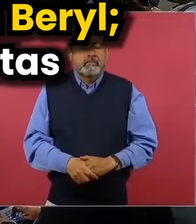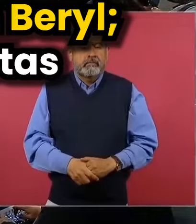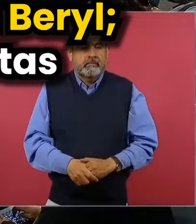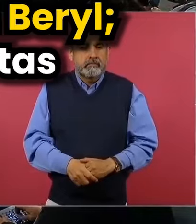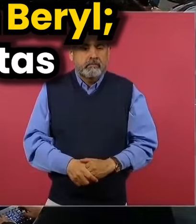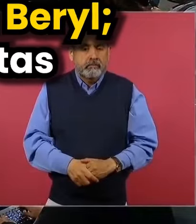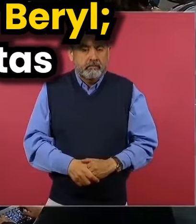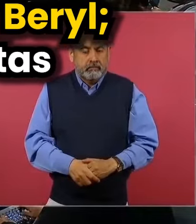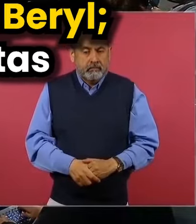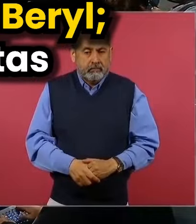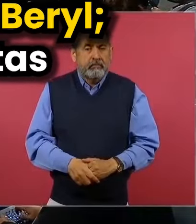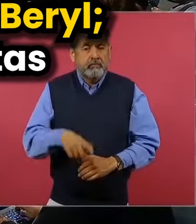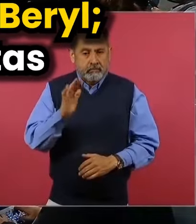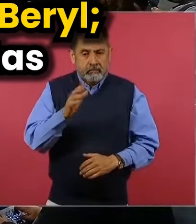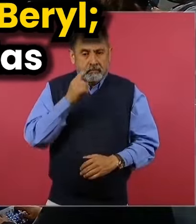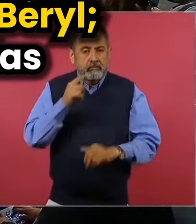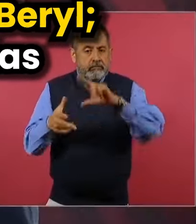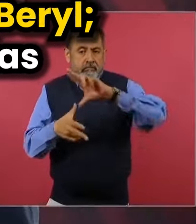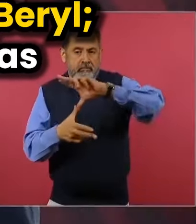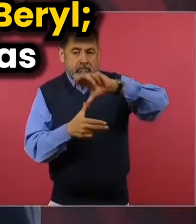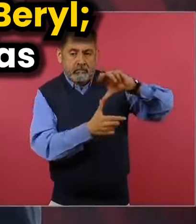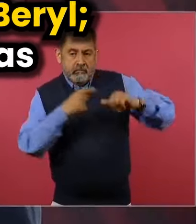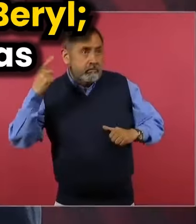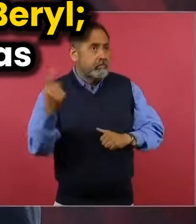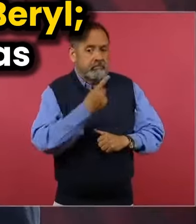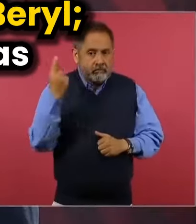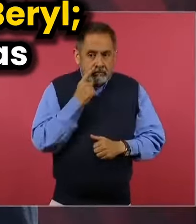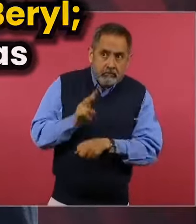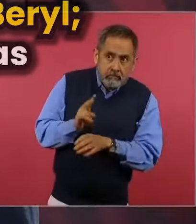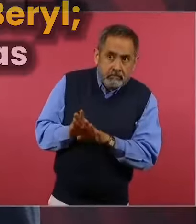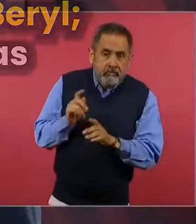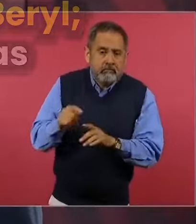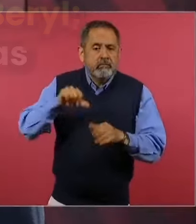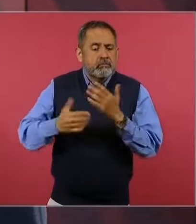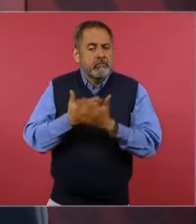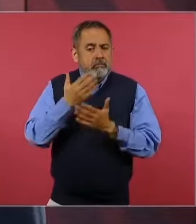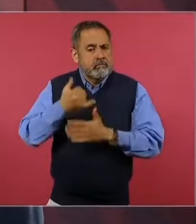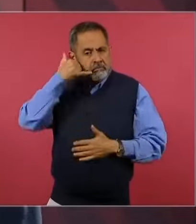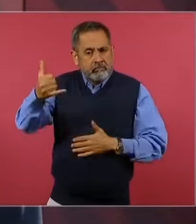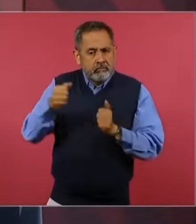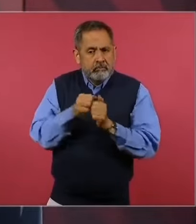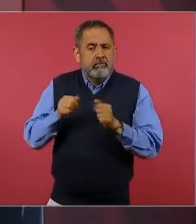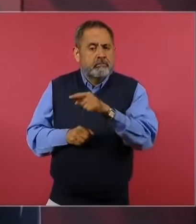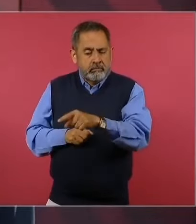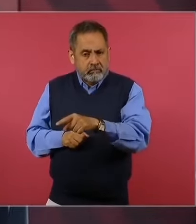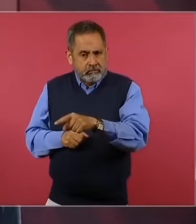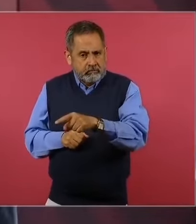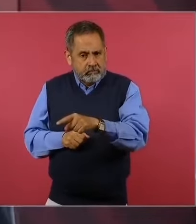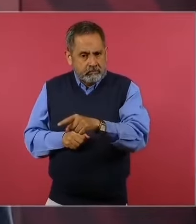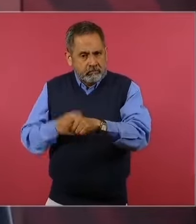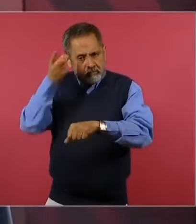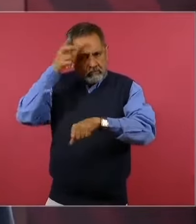se está dándole seguimiento al huracán. Hoy hablé con